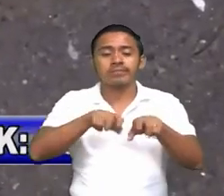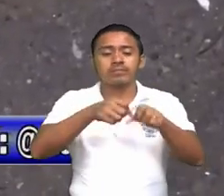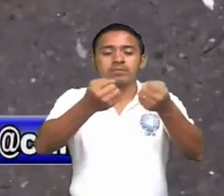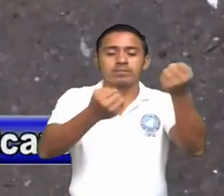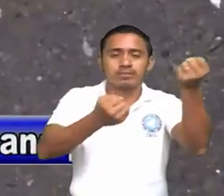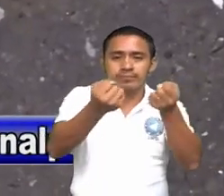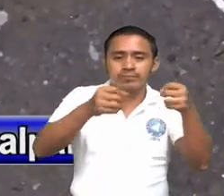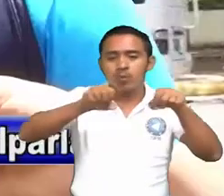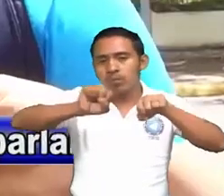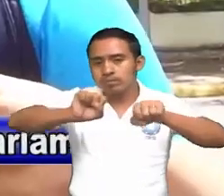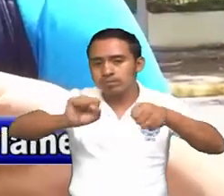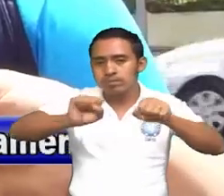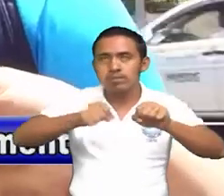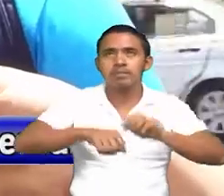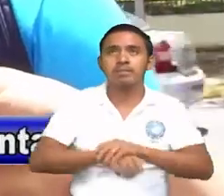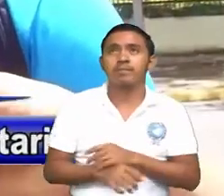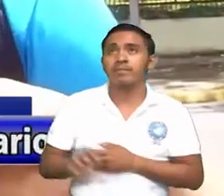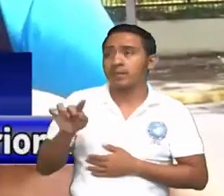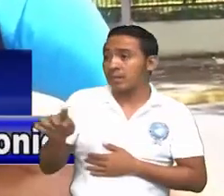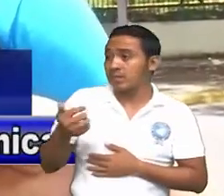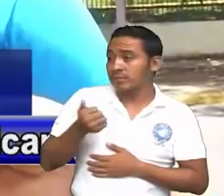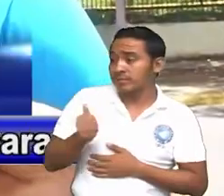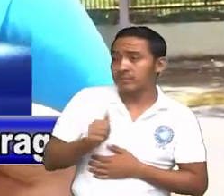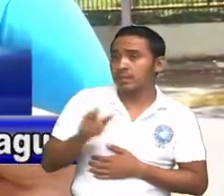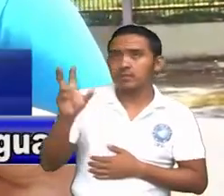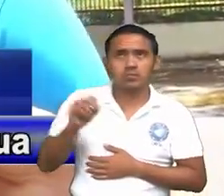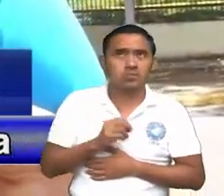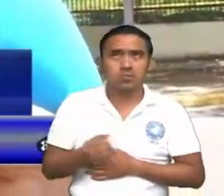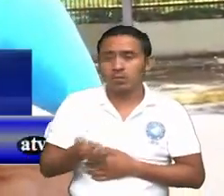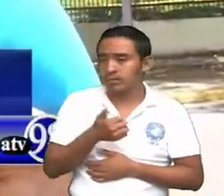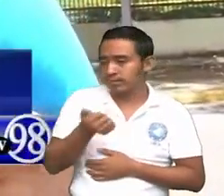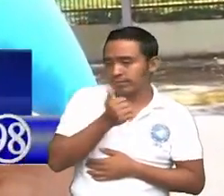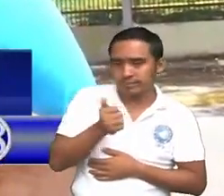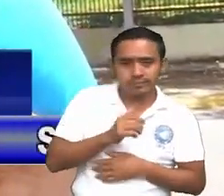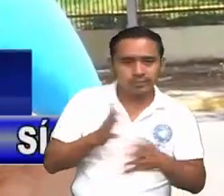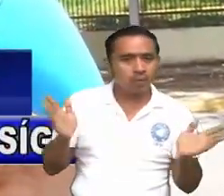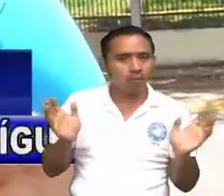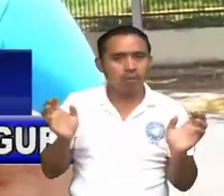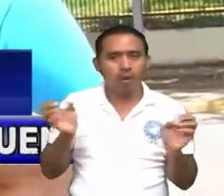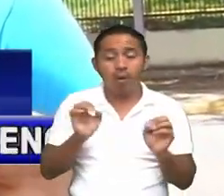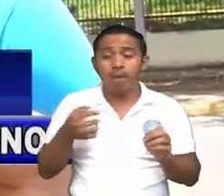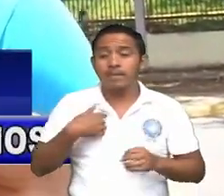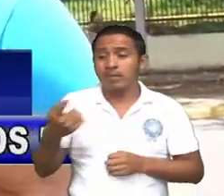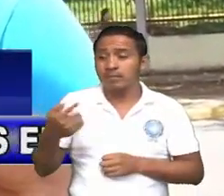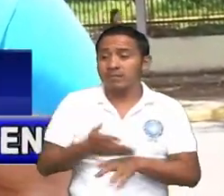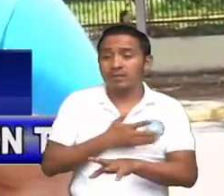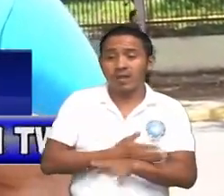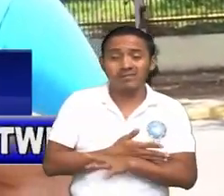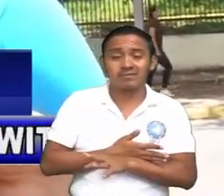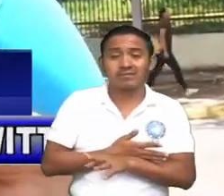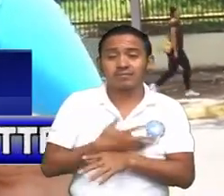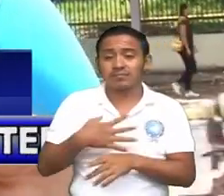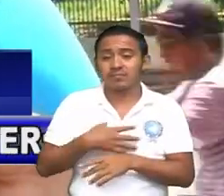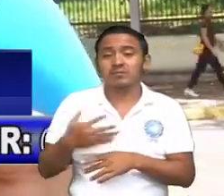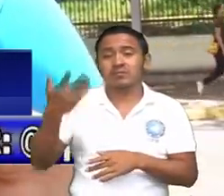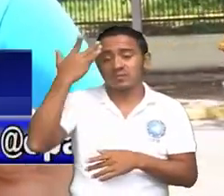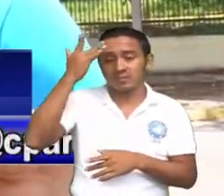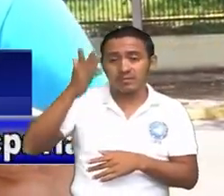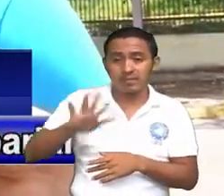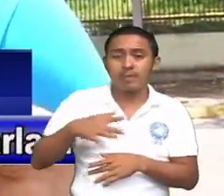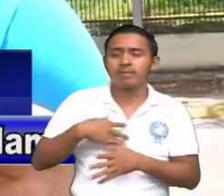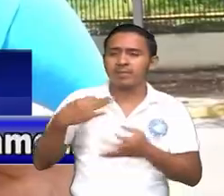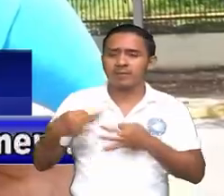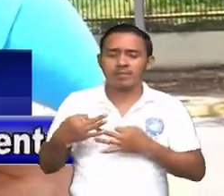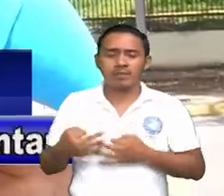volante. Si van a tomar, que no salgan, o si van a salir, pues que no tomen, que ya sepan que antes de salir vayan preparados y que la pasen